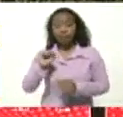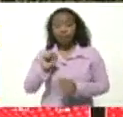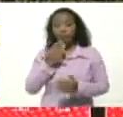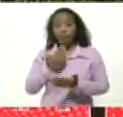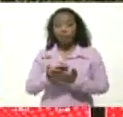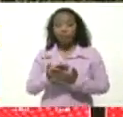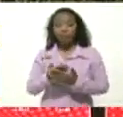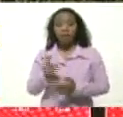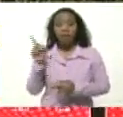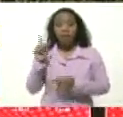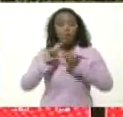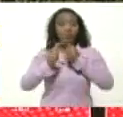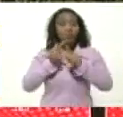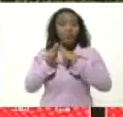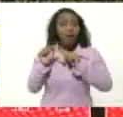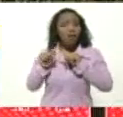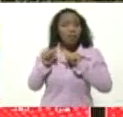Unas cositas por aquí.